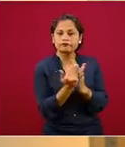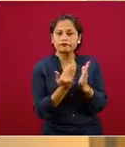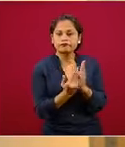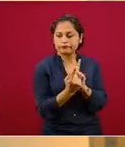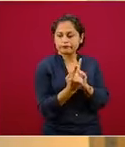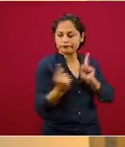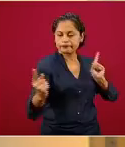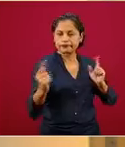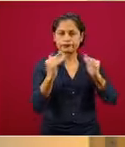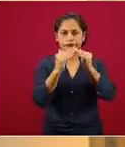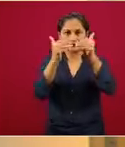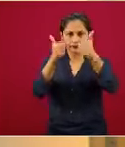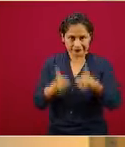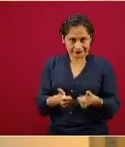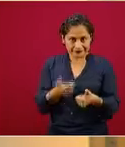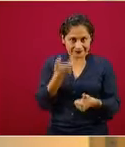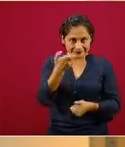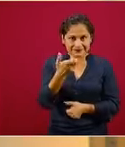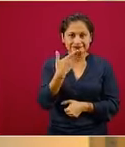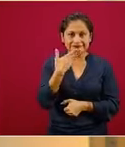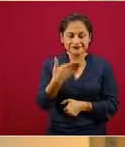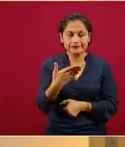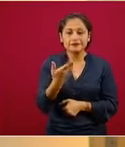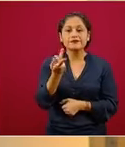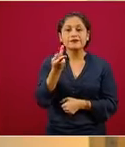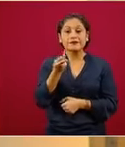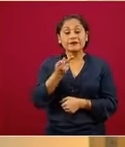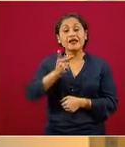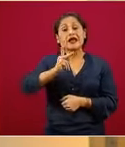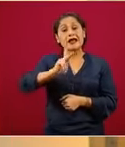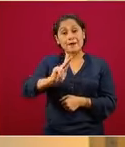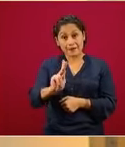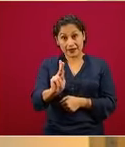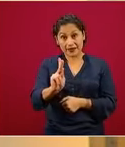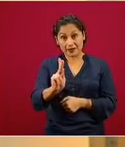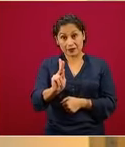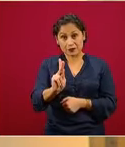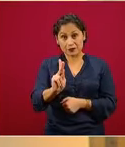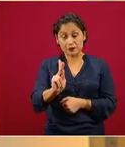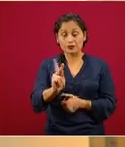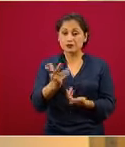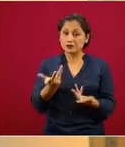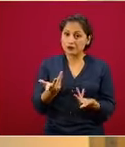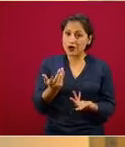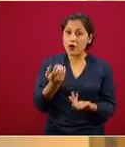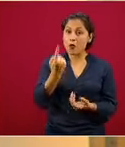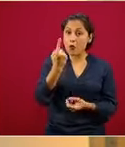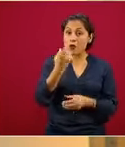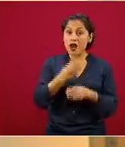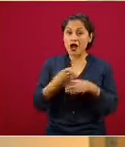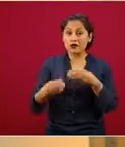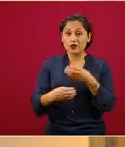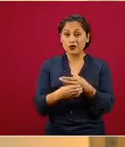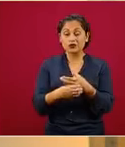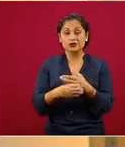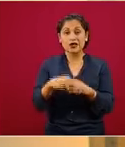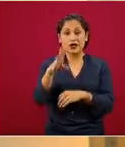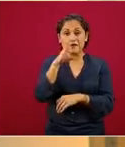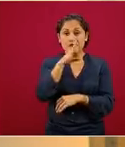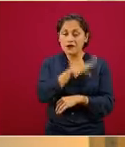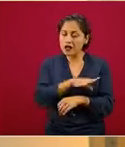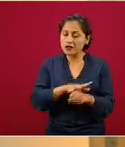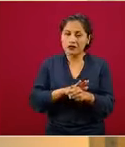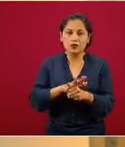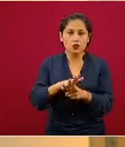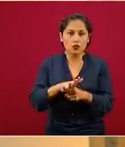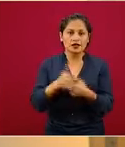Distancia. Veamos la parte negativa. La parte negativa, indeseable,